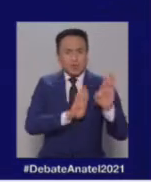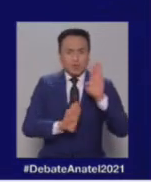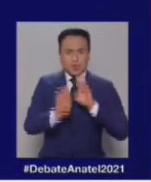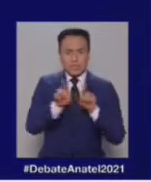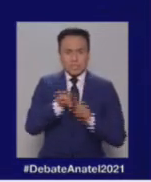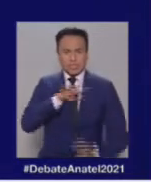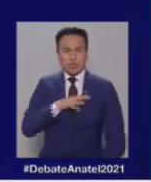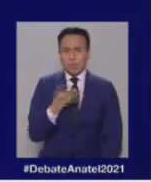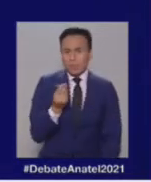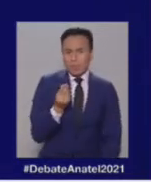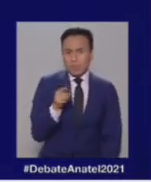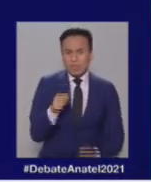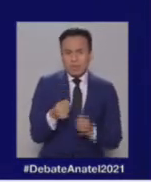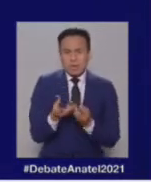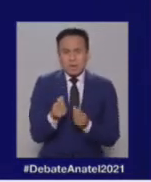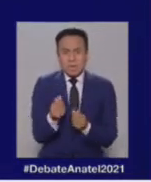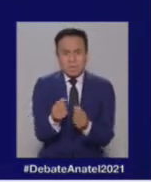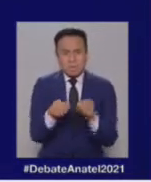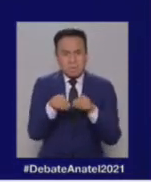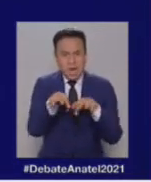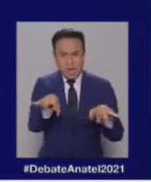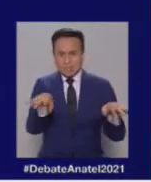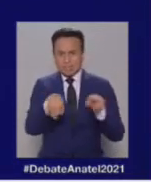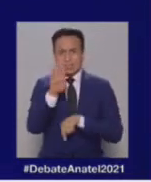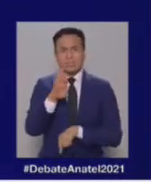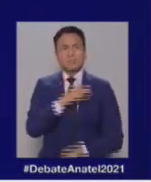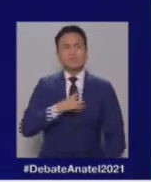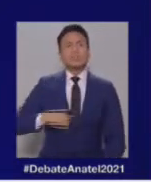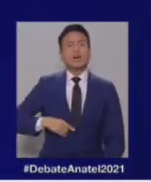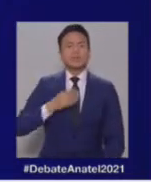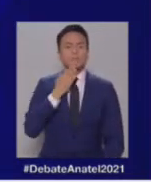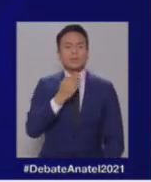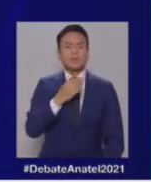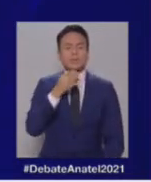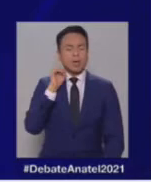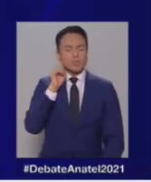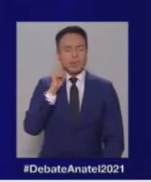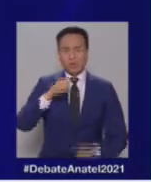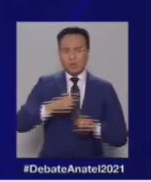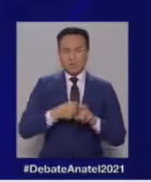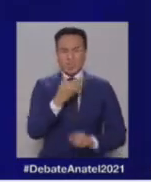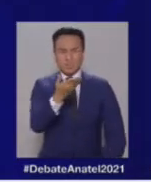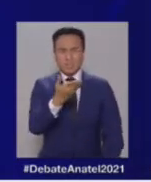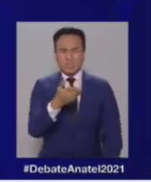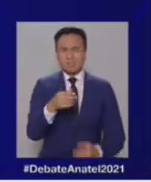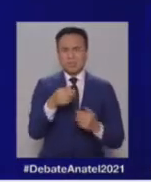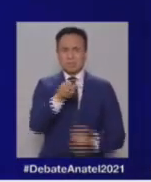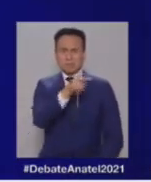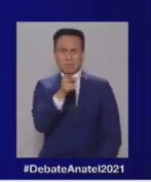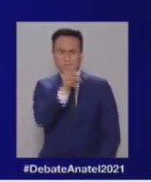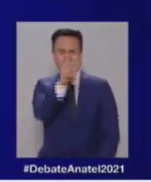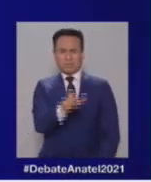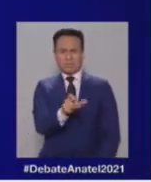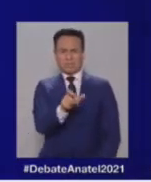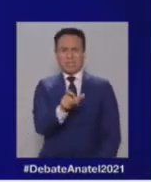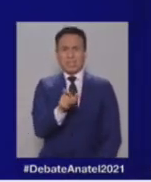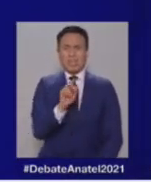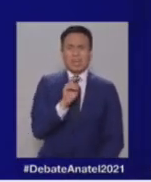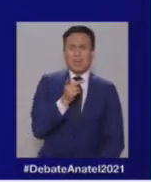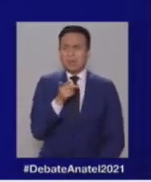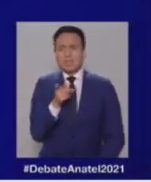La periodista Macarena Pizarro le preguntó a Kast por qué su programa, en el punto 385, habla de